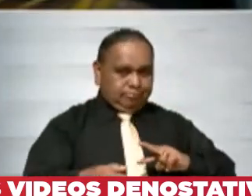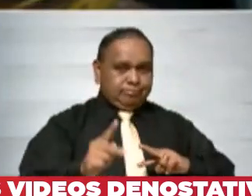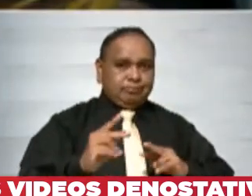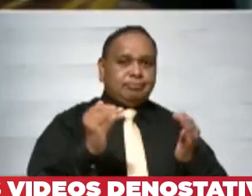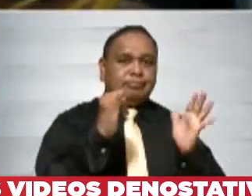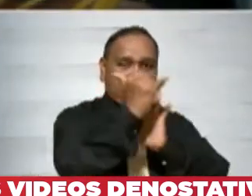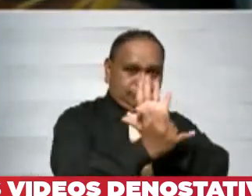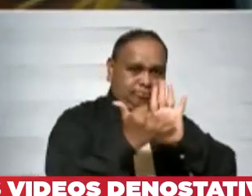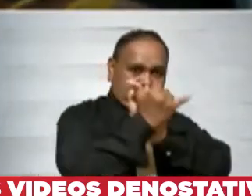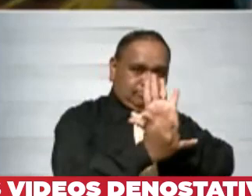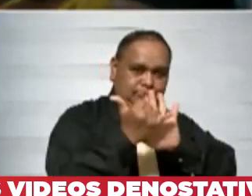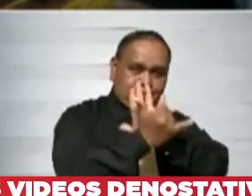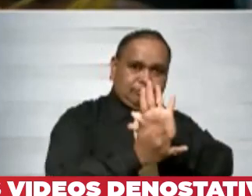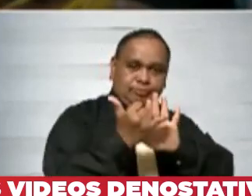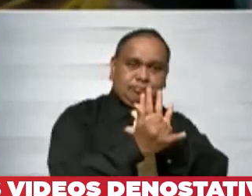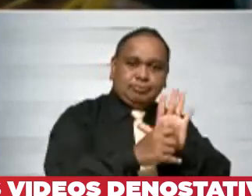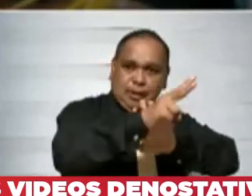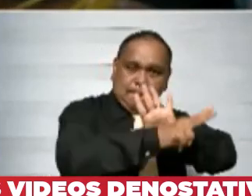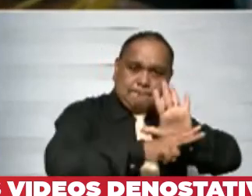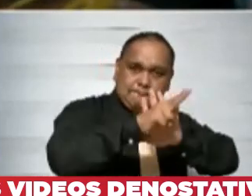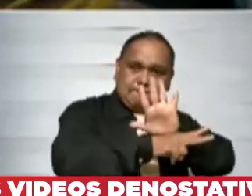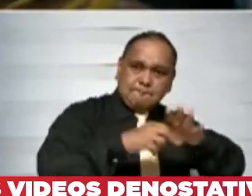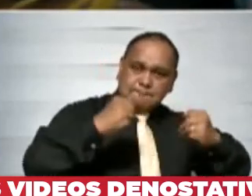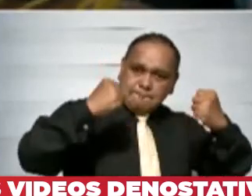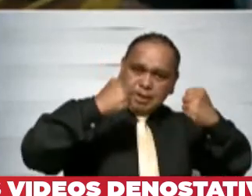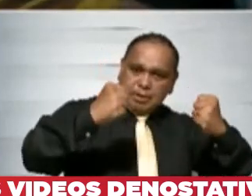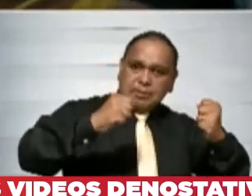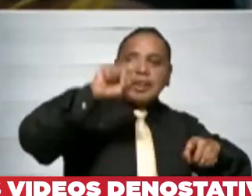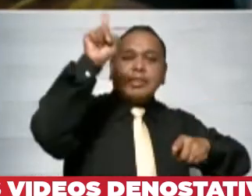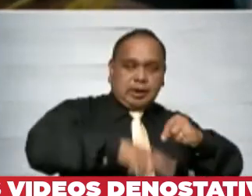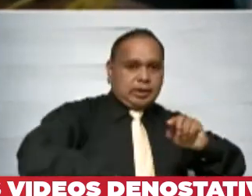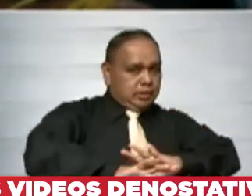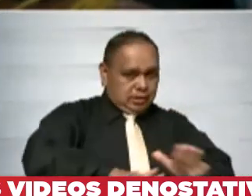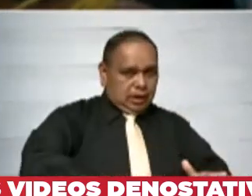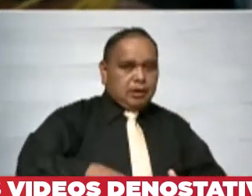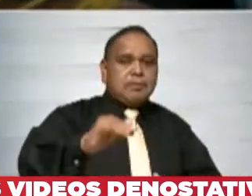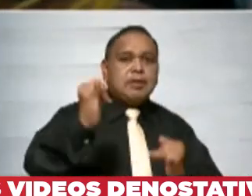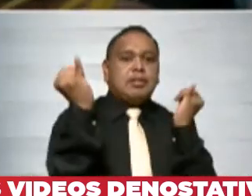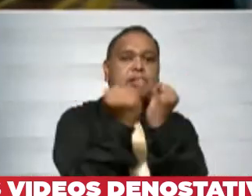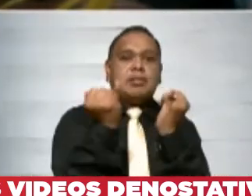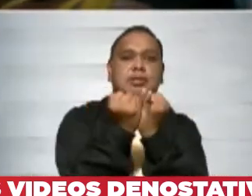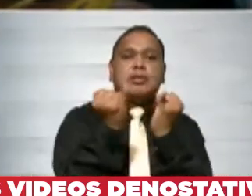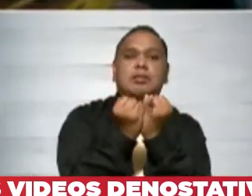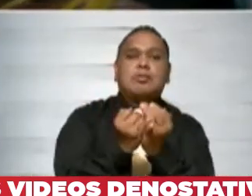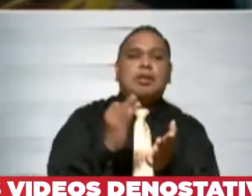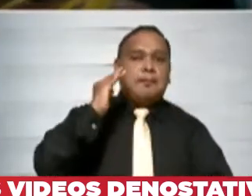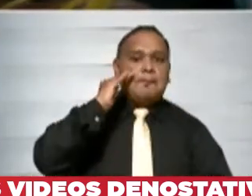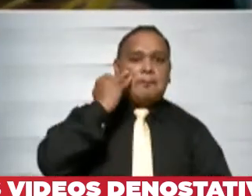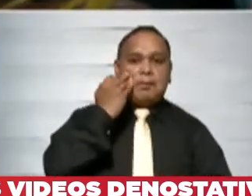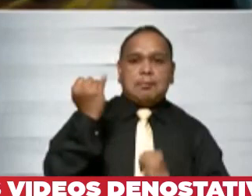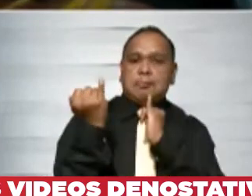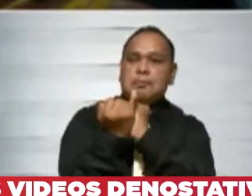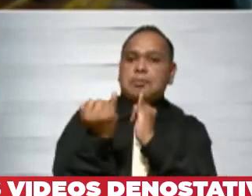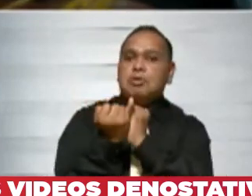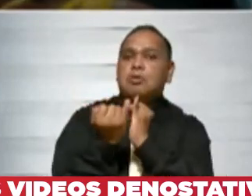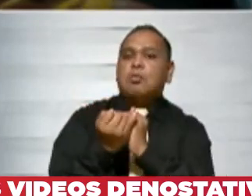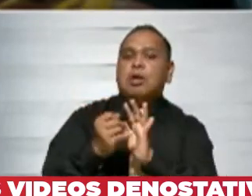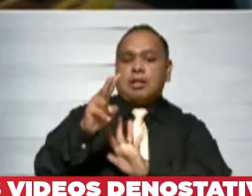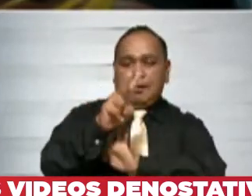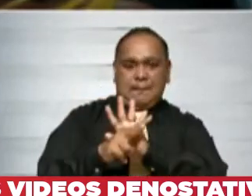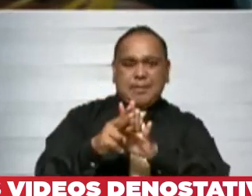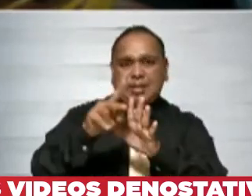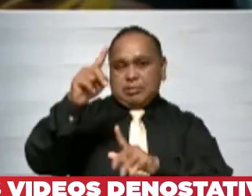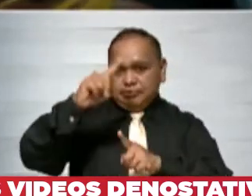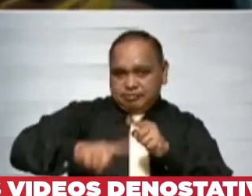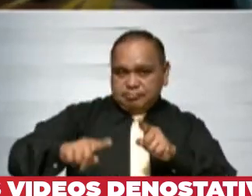de YouTube esas manifestaciones OS y denigrantes que realizan, pero también en futuro pues se tienen que evitar realizar ese tipo